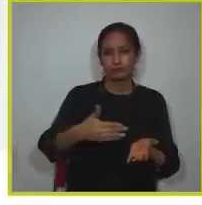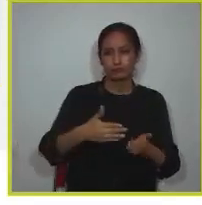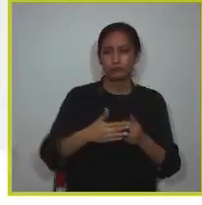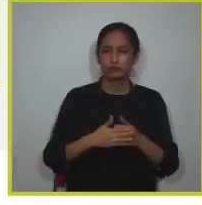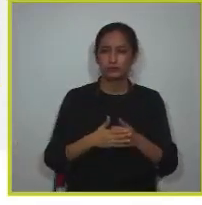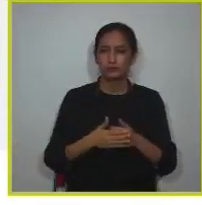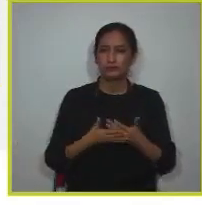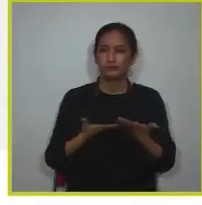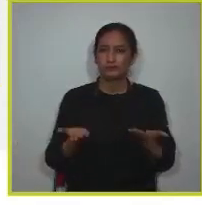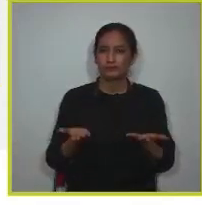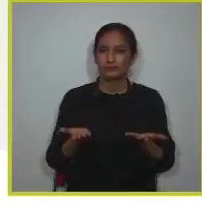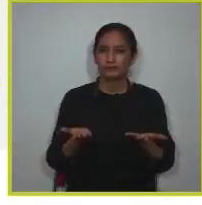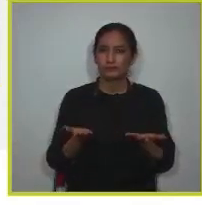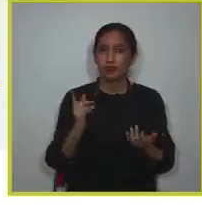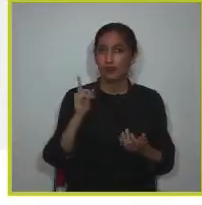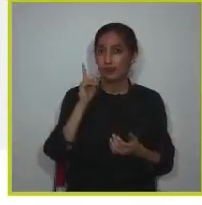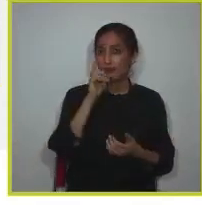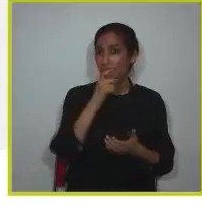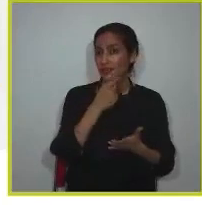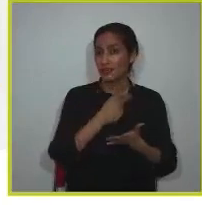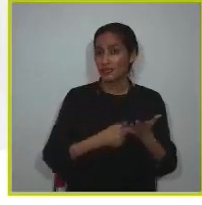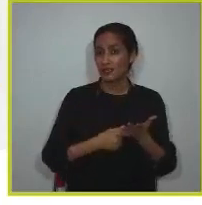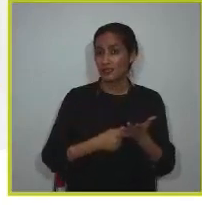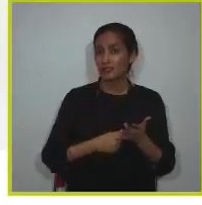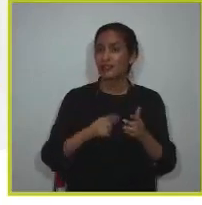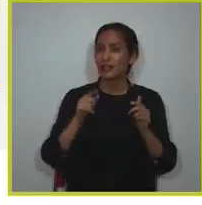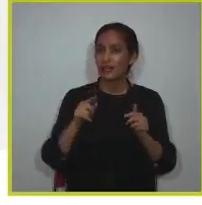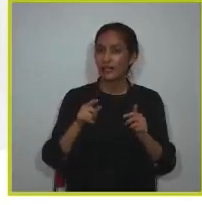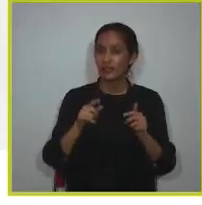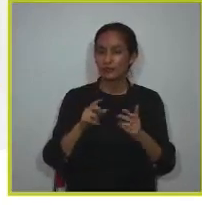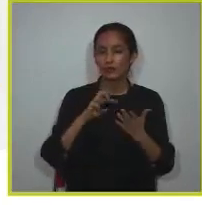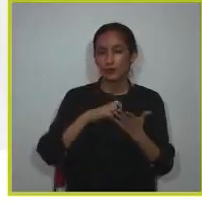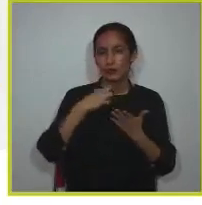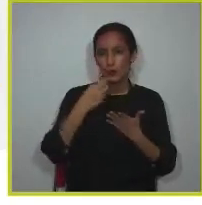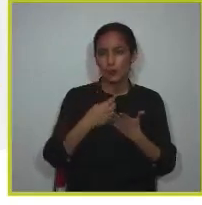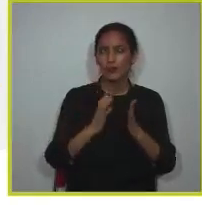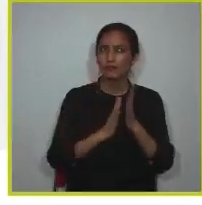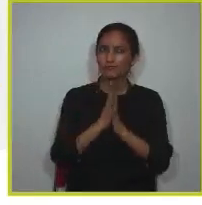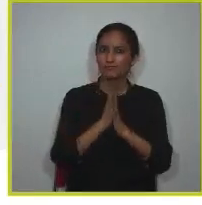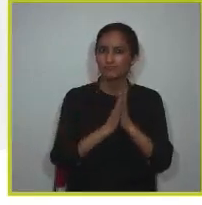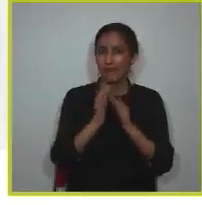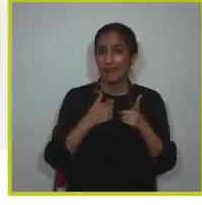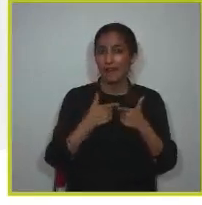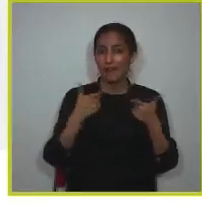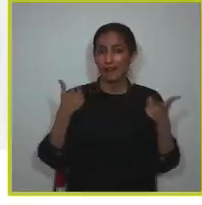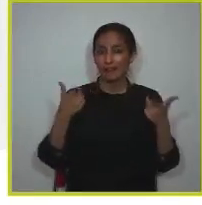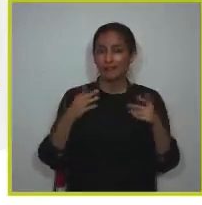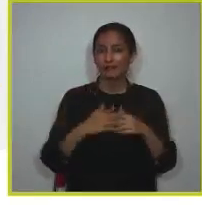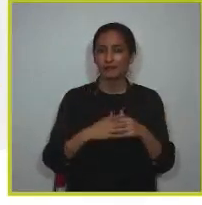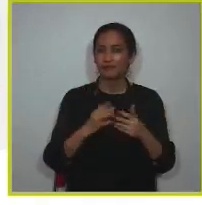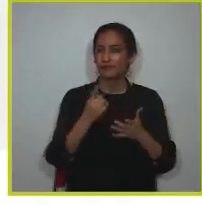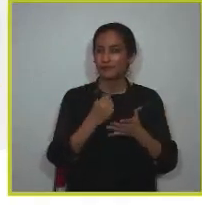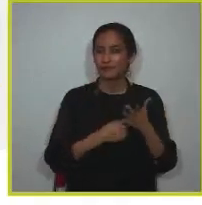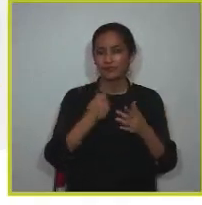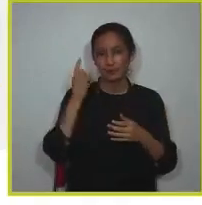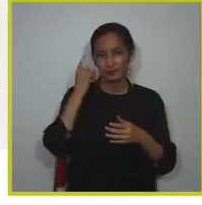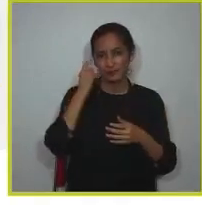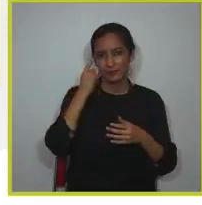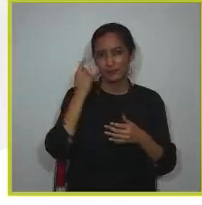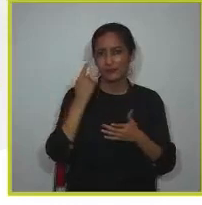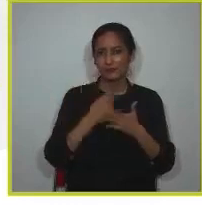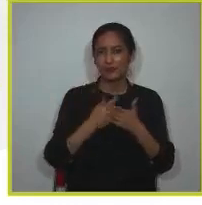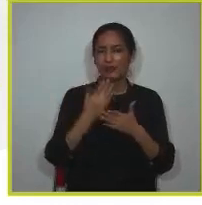qué dificultades tuvimos pues era un proyecto es un proyecto ambicioso que básicamente